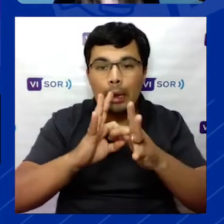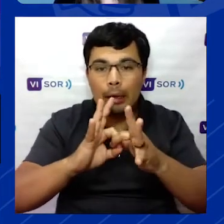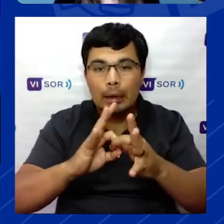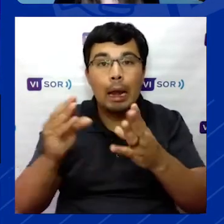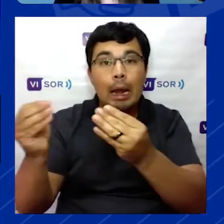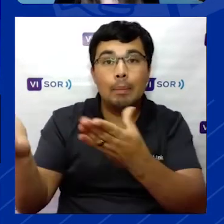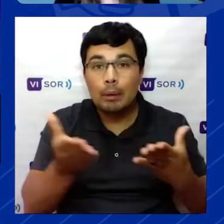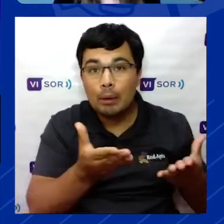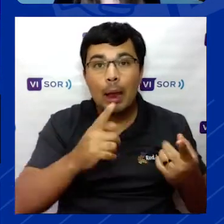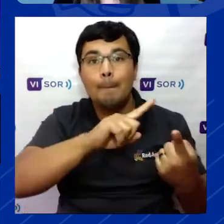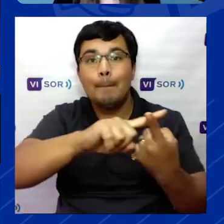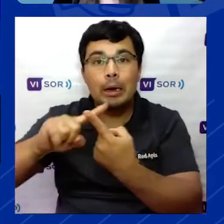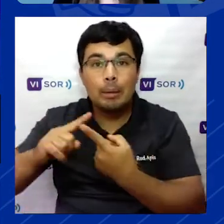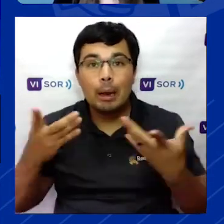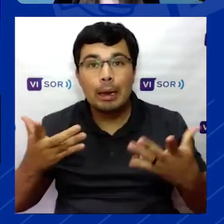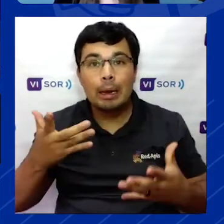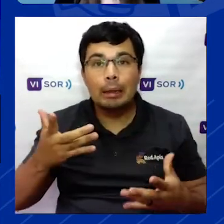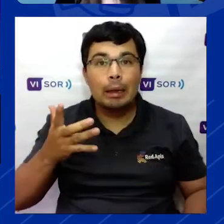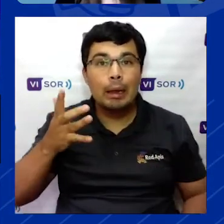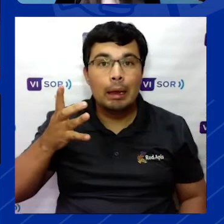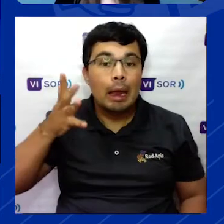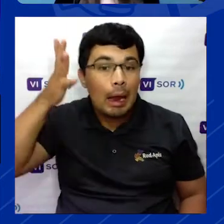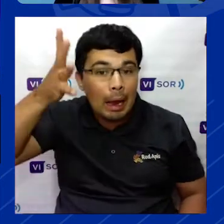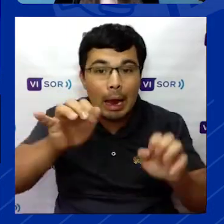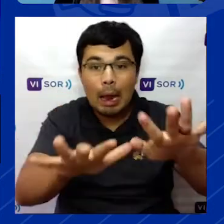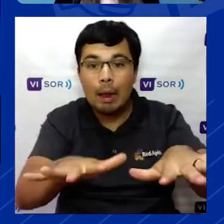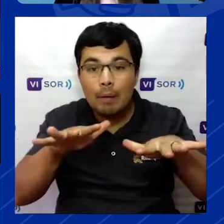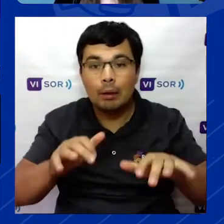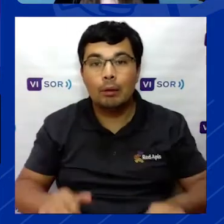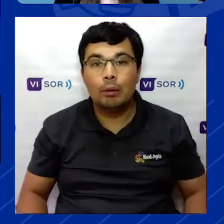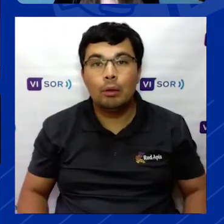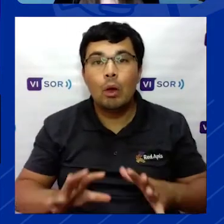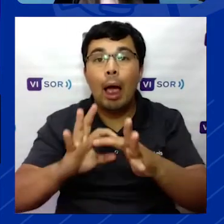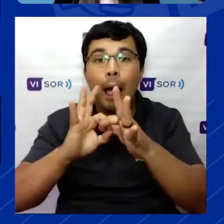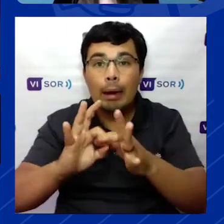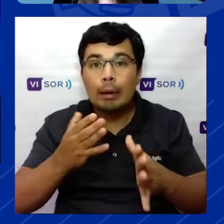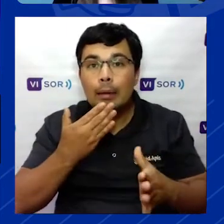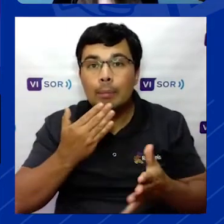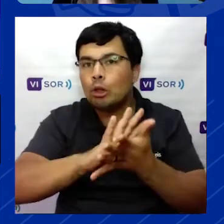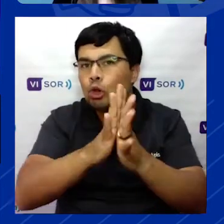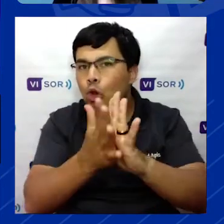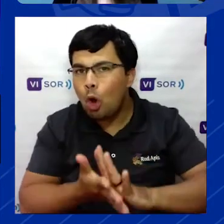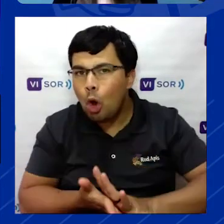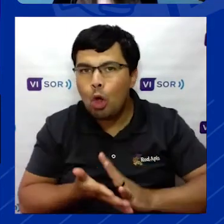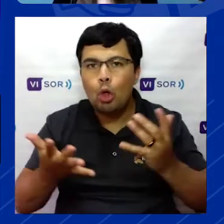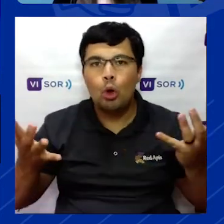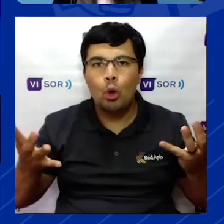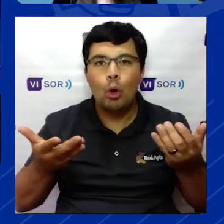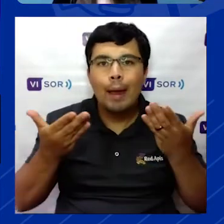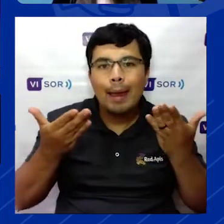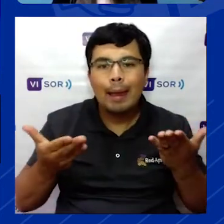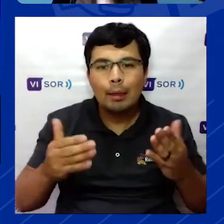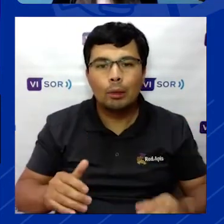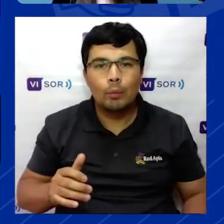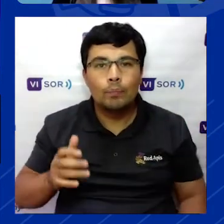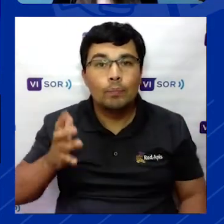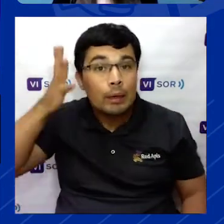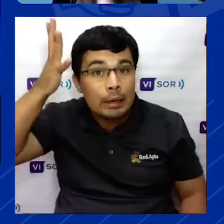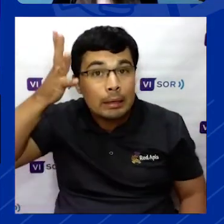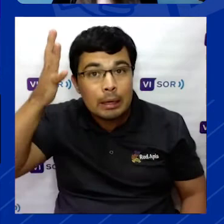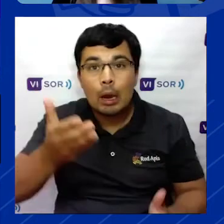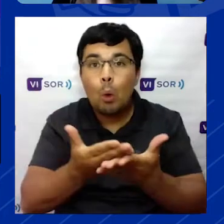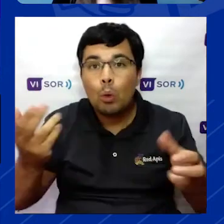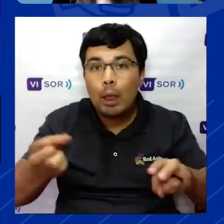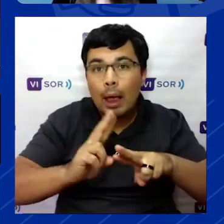participar en este evento, agradecer todo este despliegue además en donde han hecho